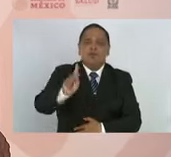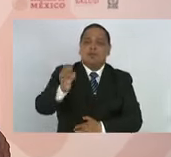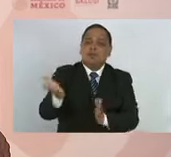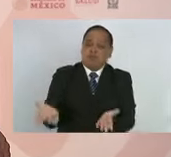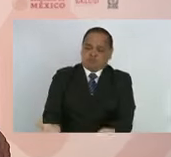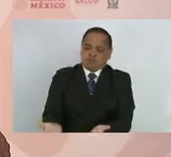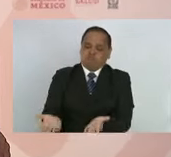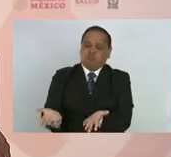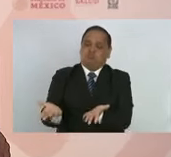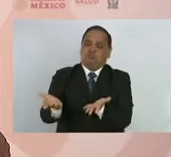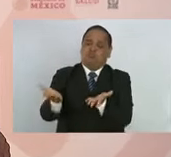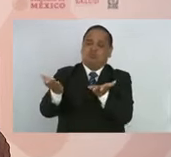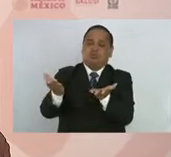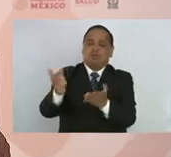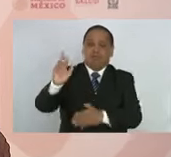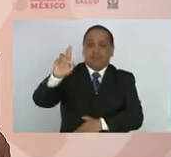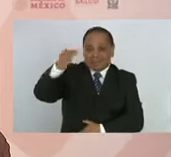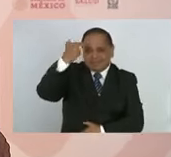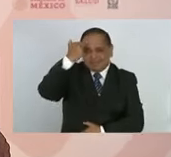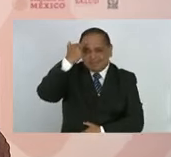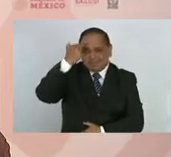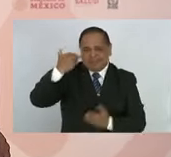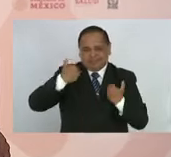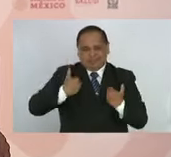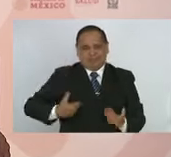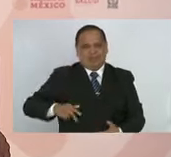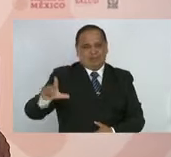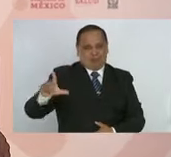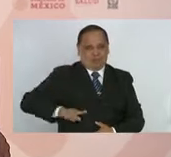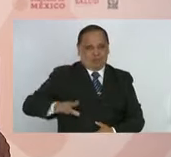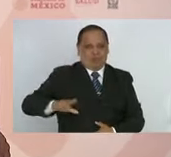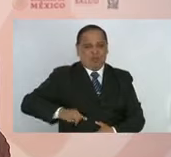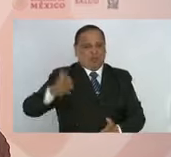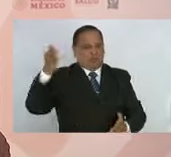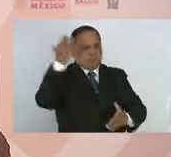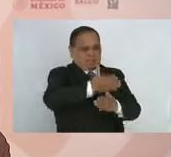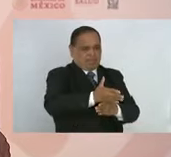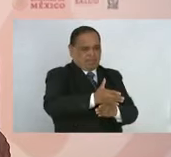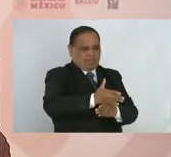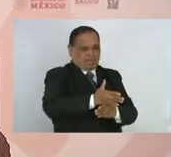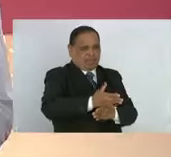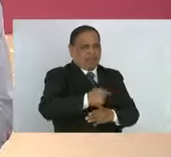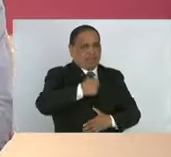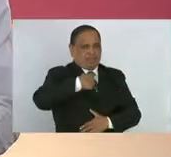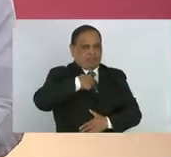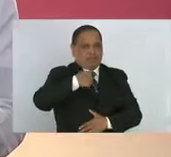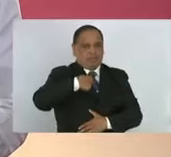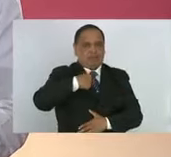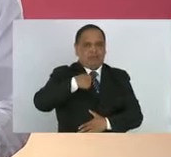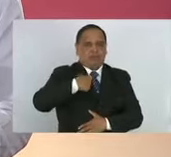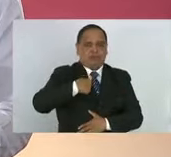Recuerdo que cuando llegamos al gobierno, hice una gira